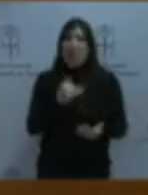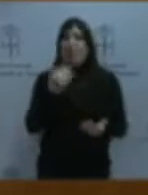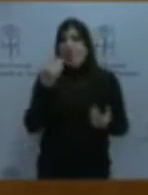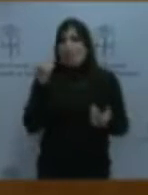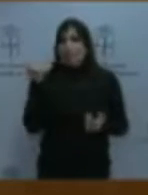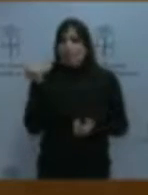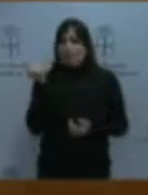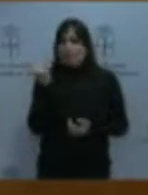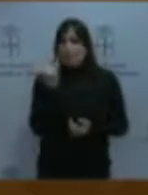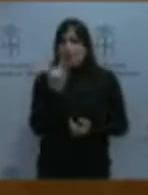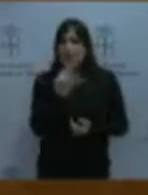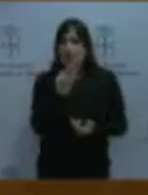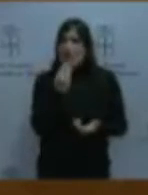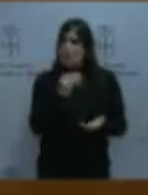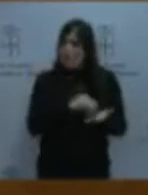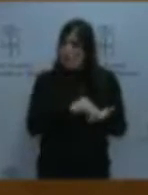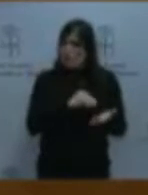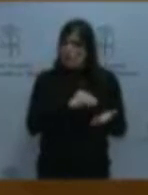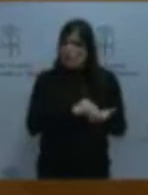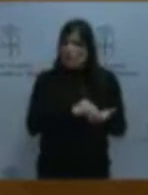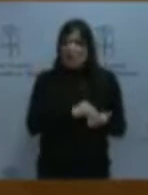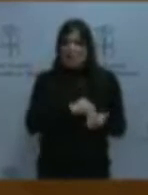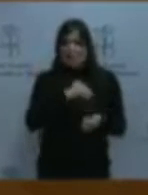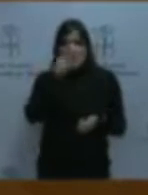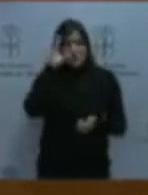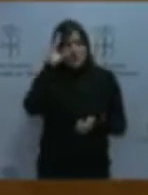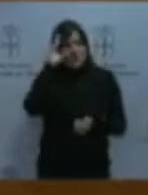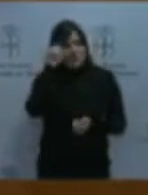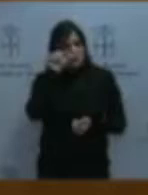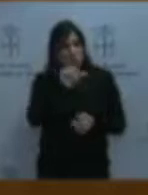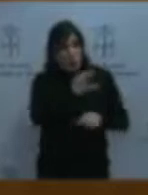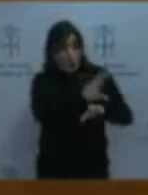extremados consejeros o a los diputados del Grupo Socialista